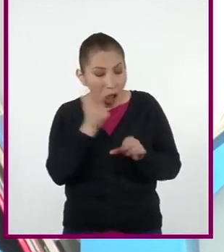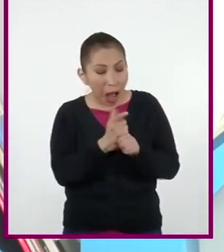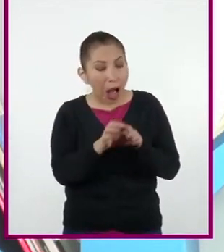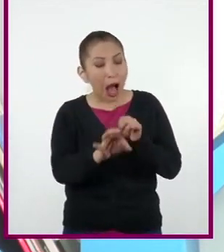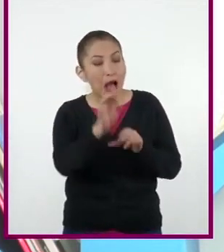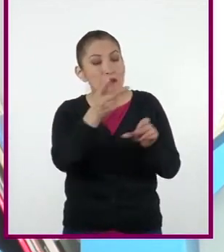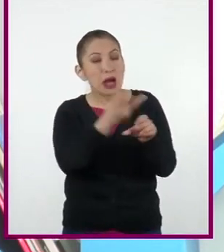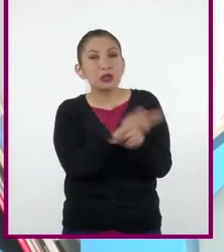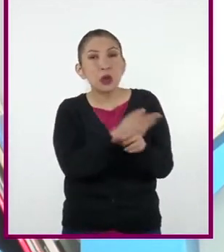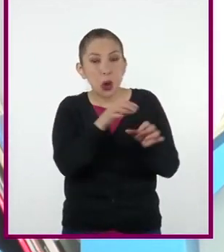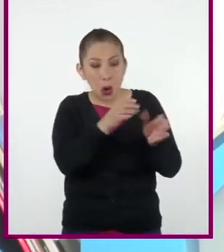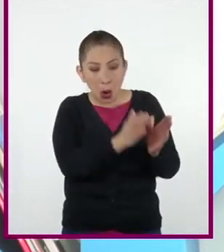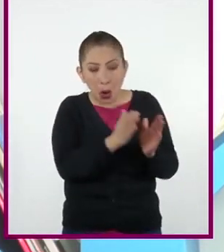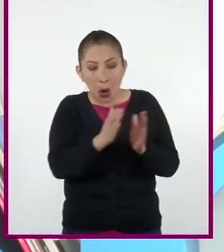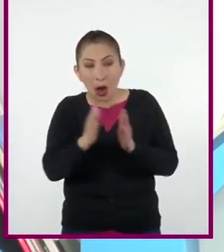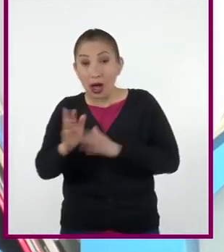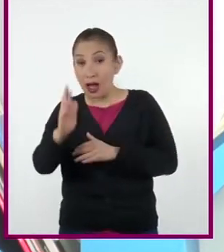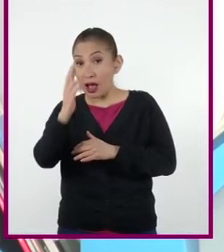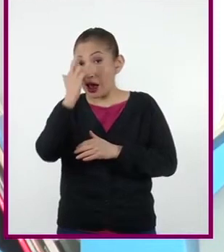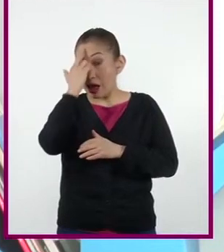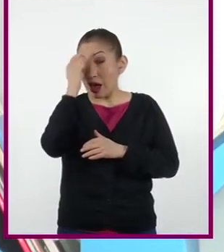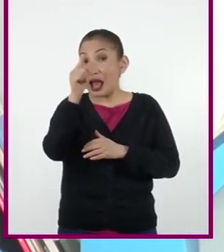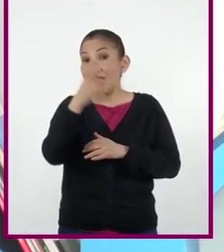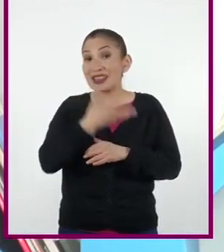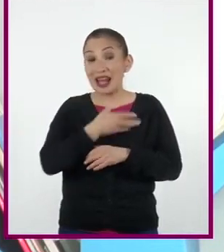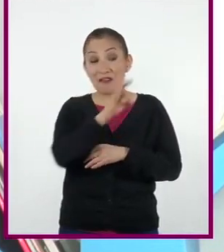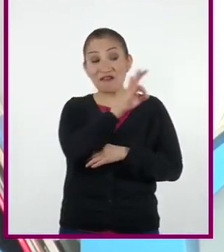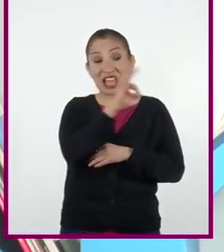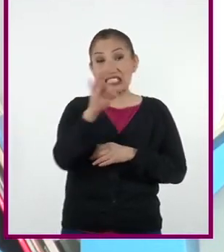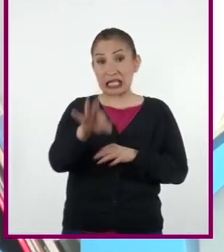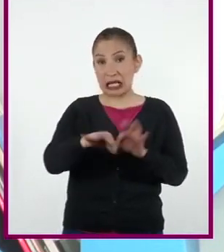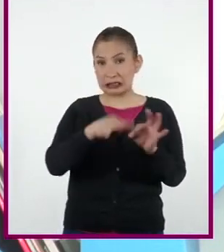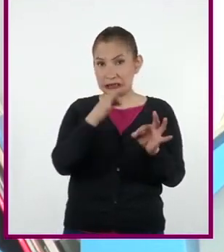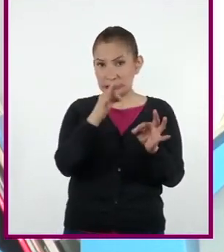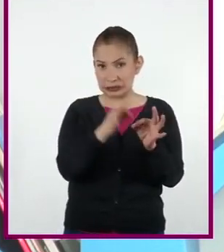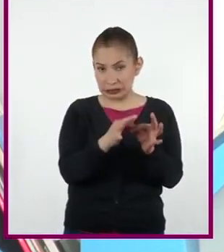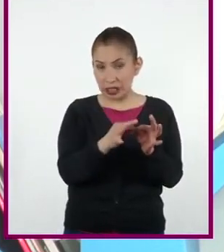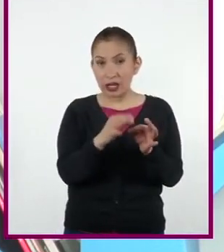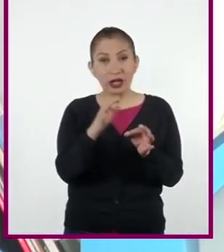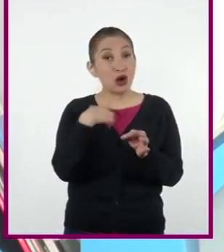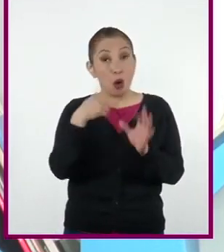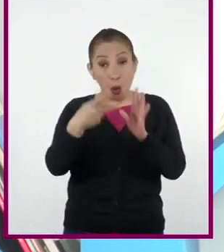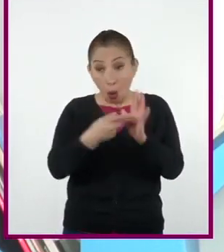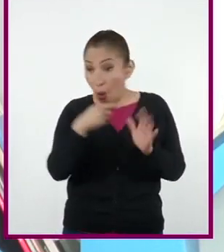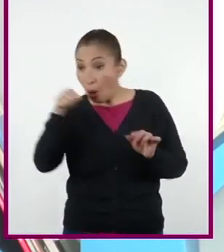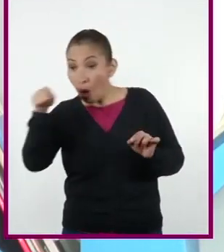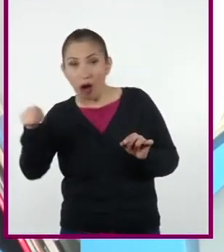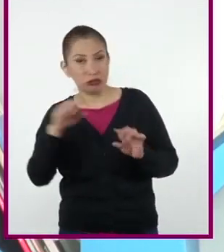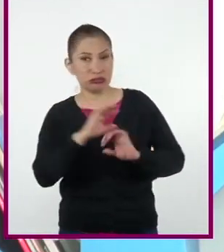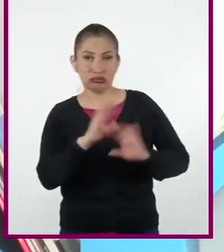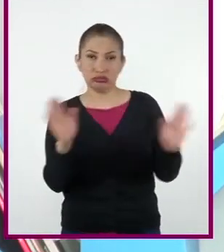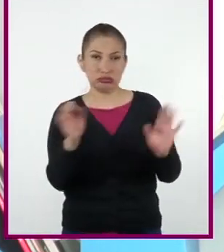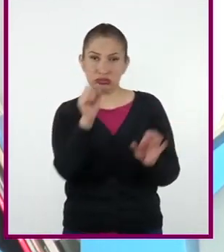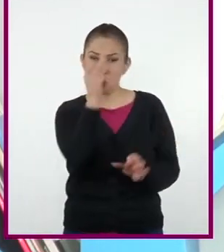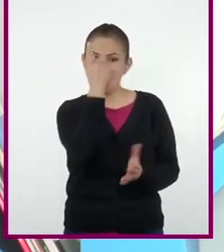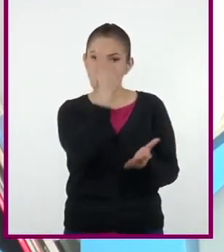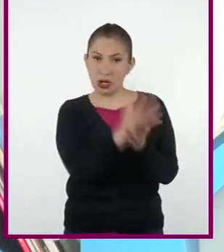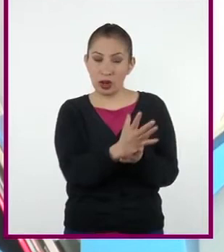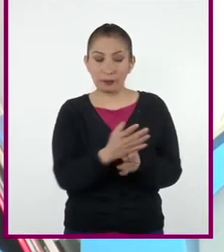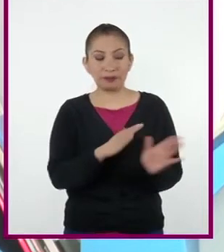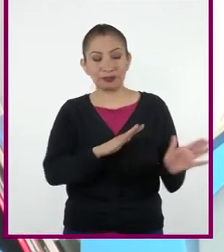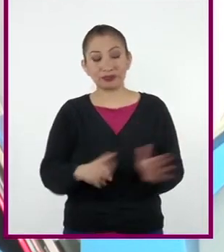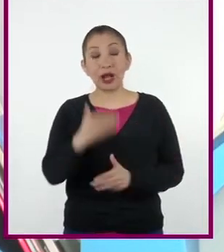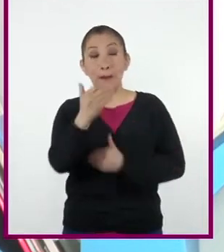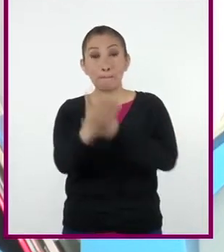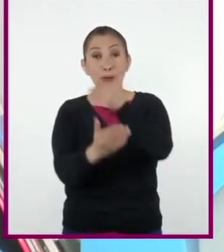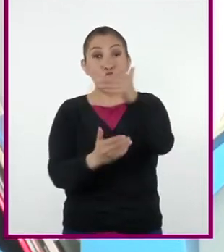hechos históricos. Recuerden que tienen una fecha específica y no se repiten. En cuanto a los procesos,